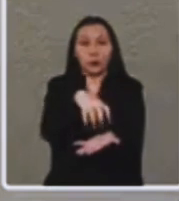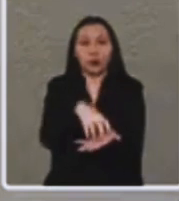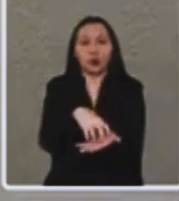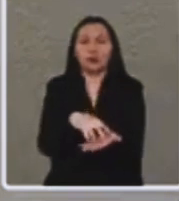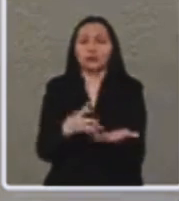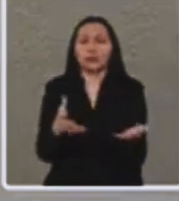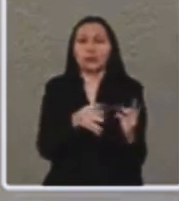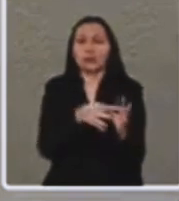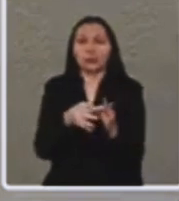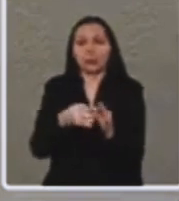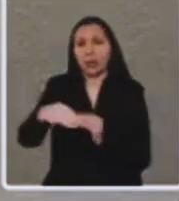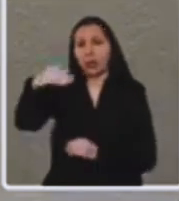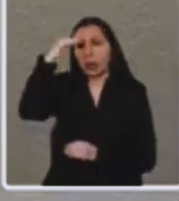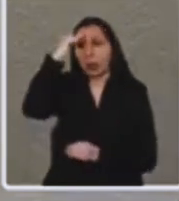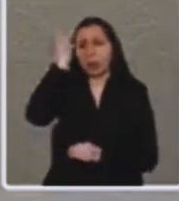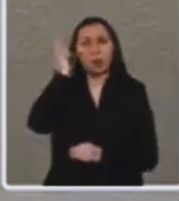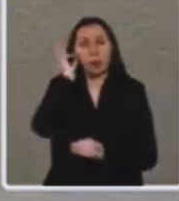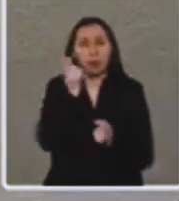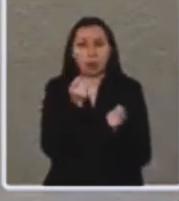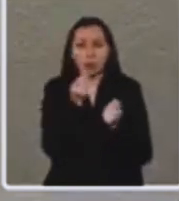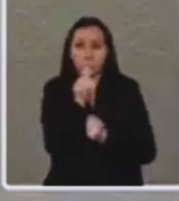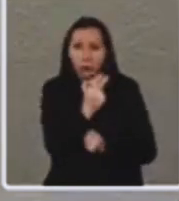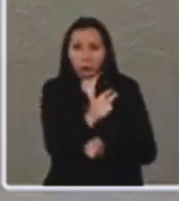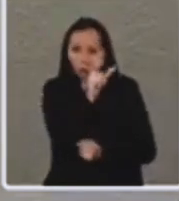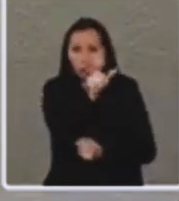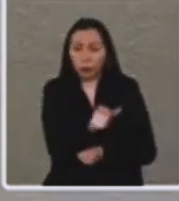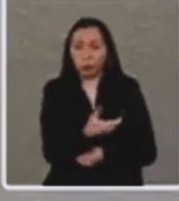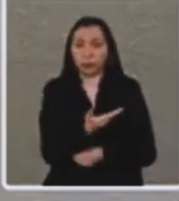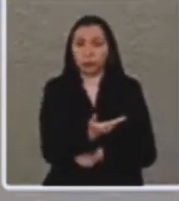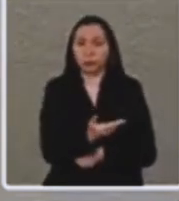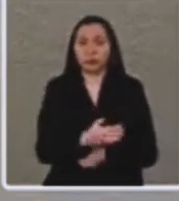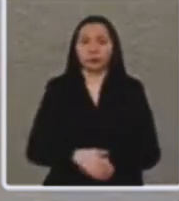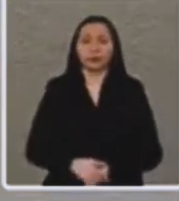con la experiencia de mujeres como tú, que